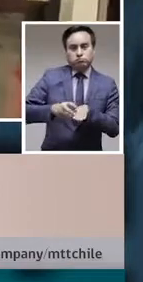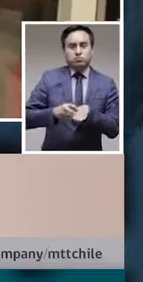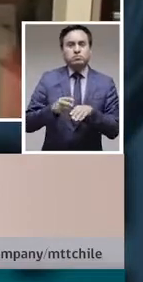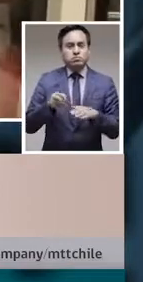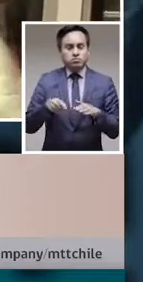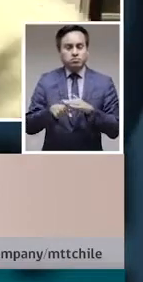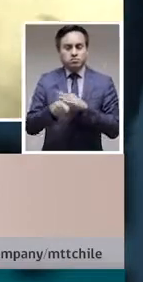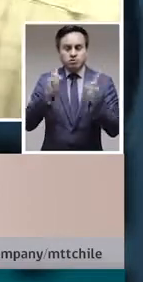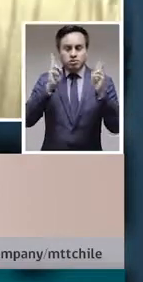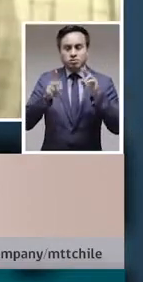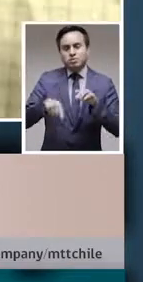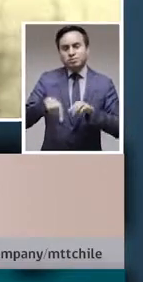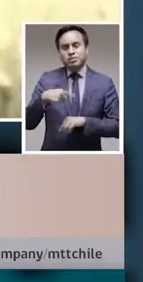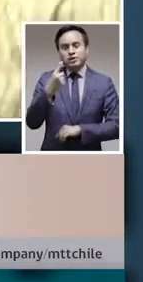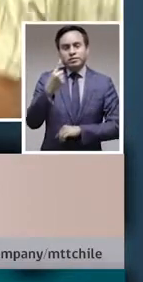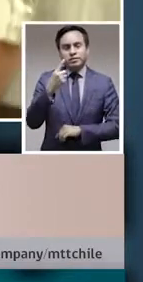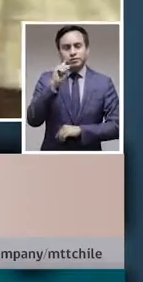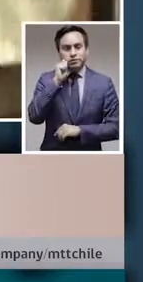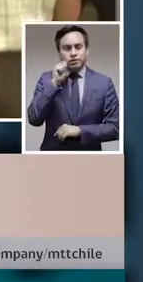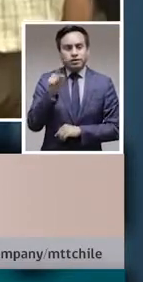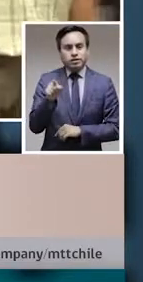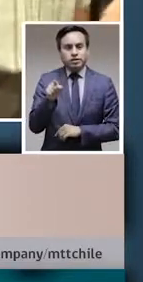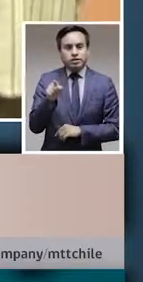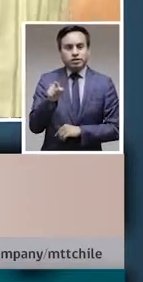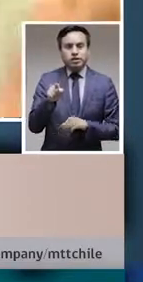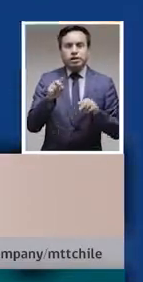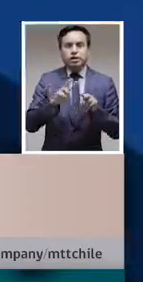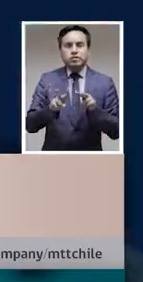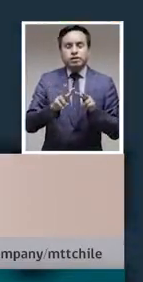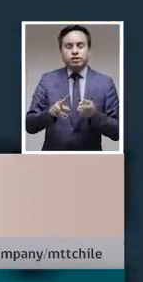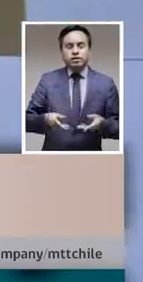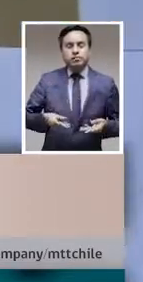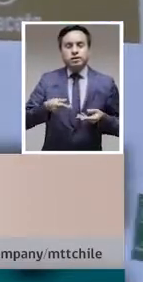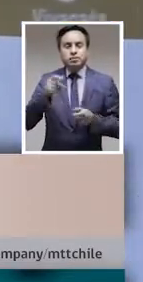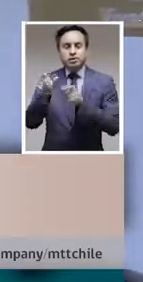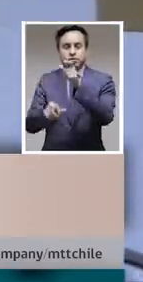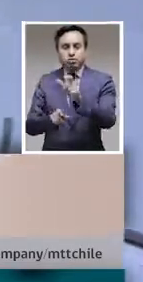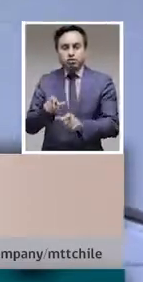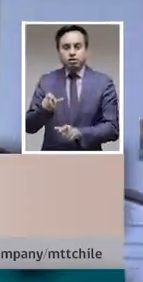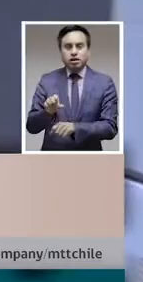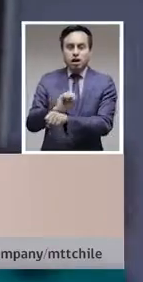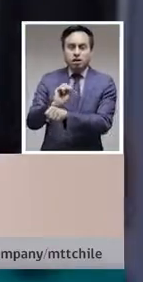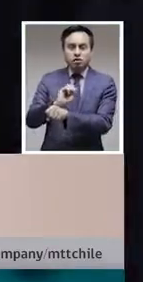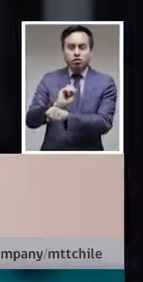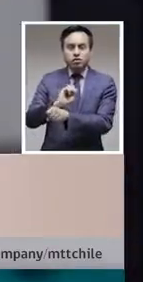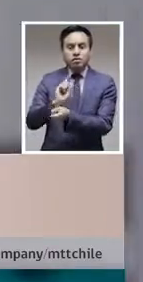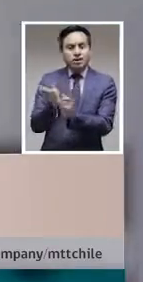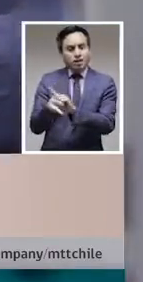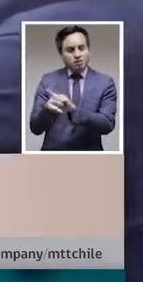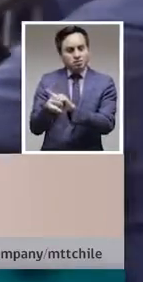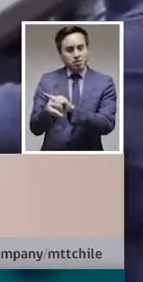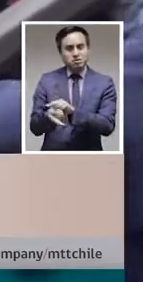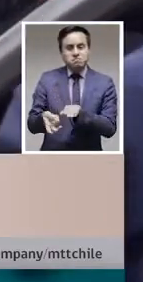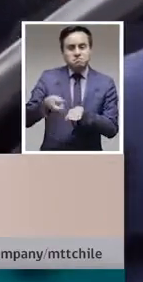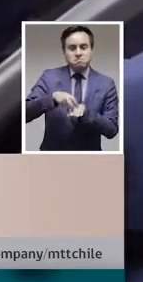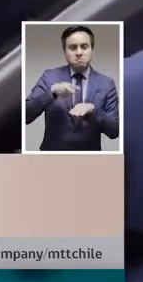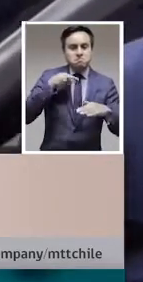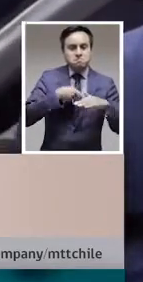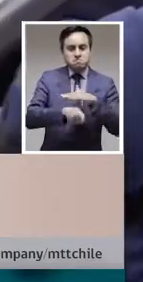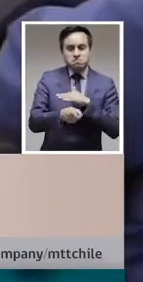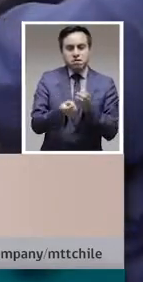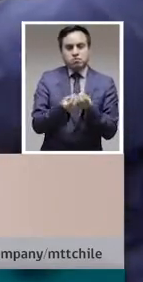por primera vez. Eso lo que hace es traspasar personas desde los automóviles hasta estos nuevos